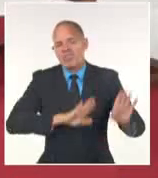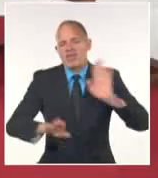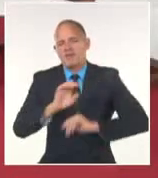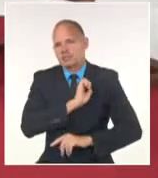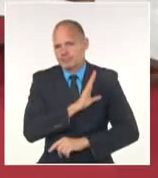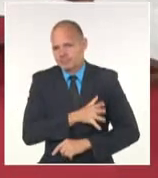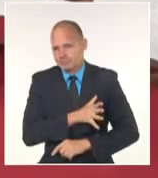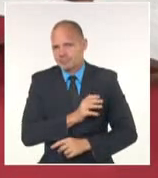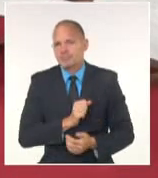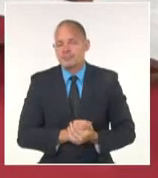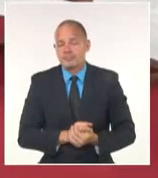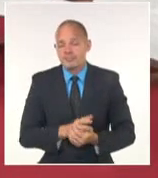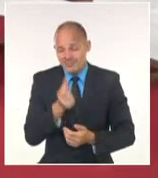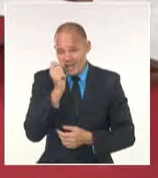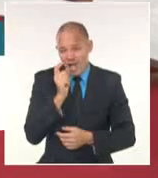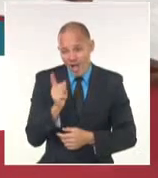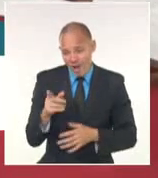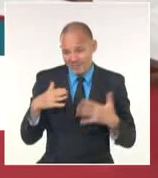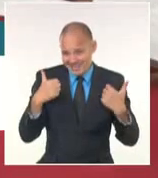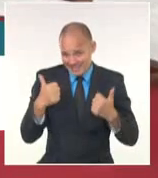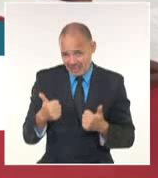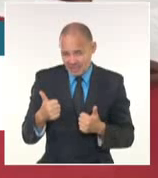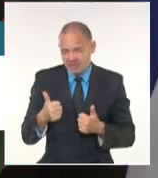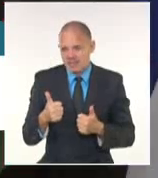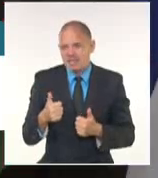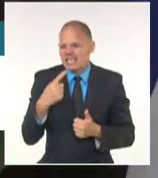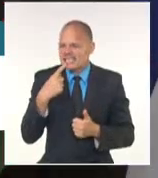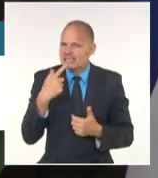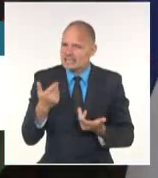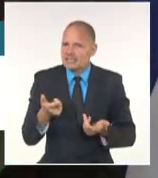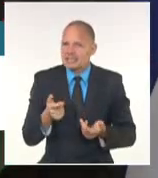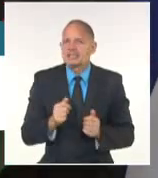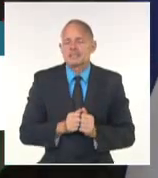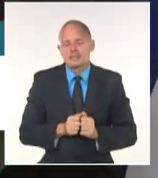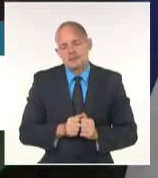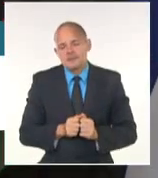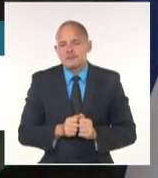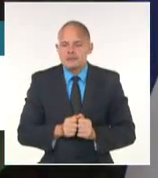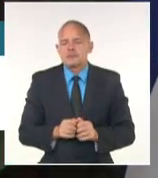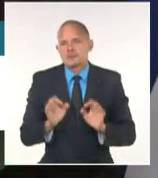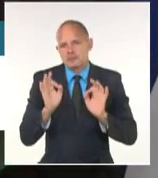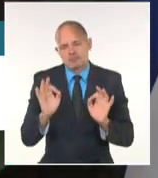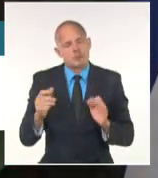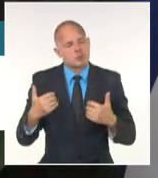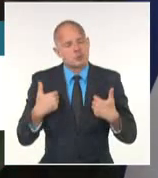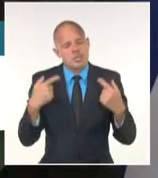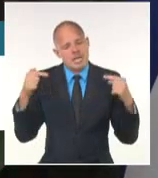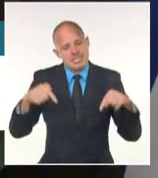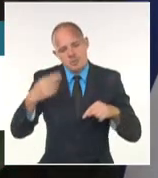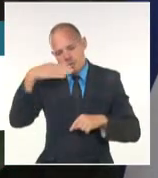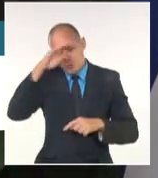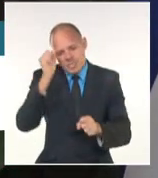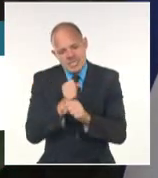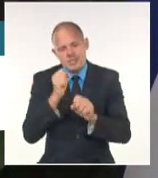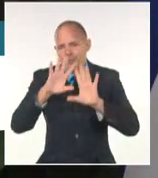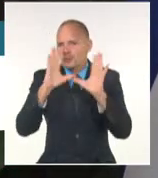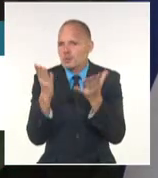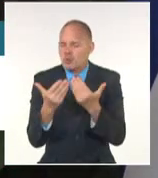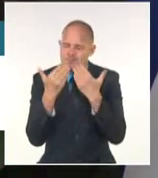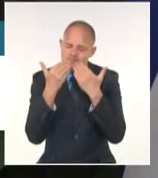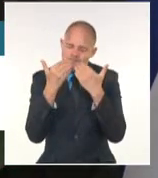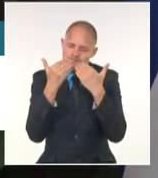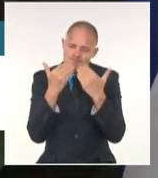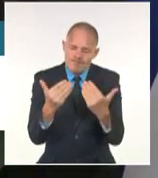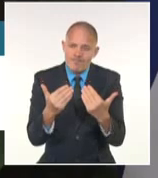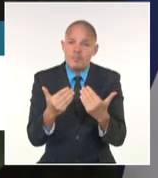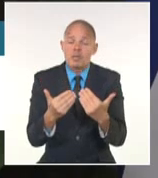El excelentísimo embajador Akram Mohamed expresó que ha sido un honor para él trabajar en Cuba